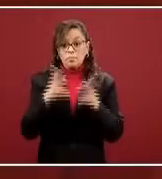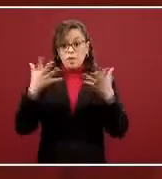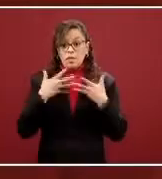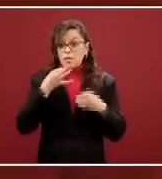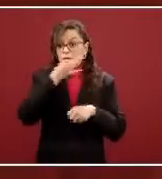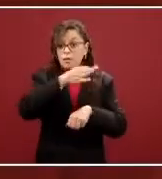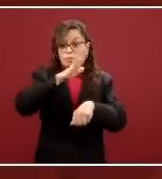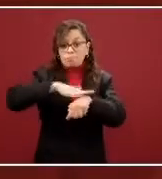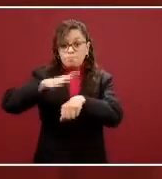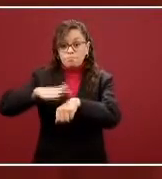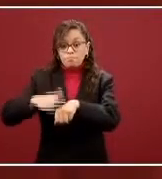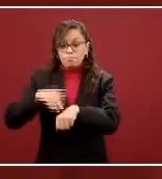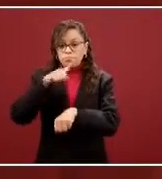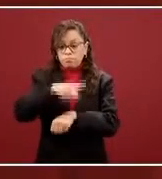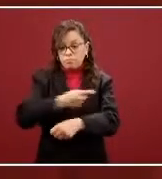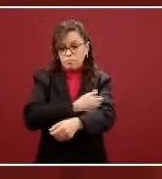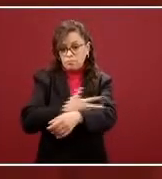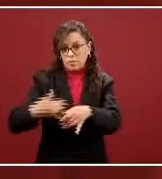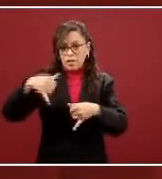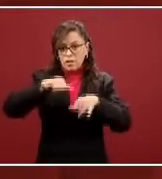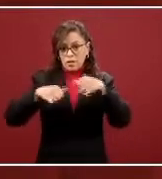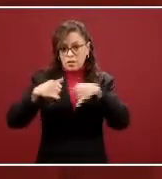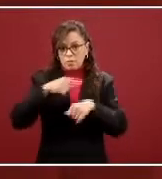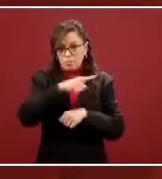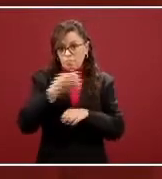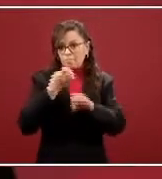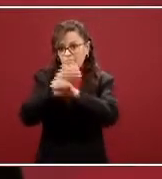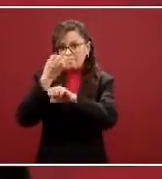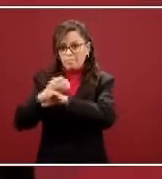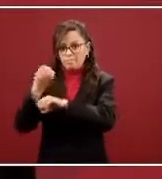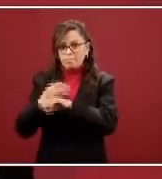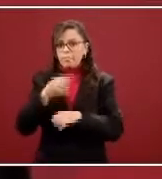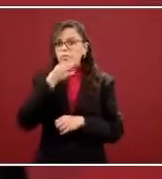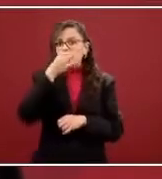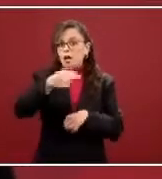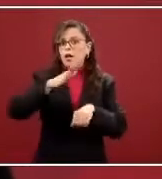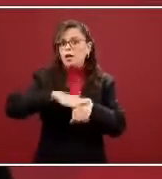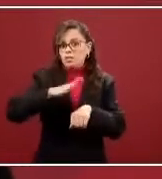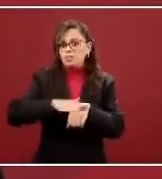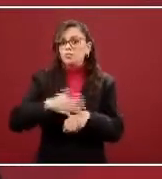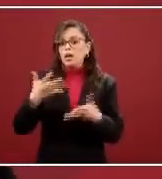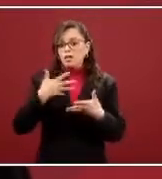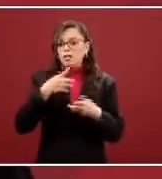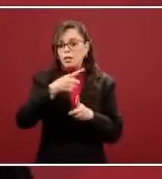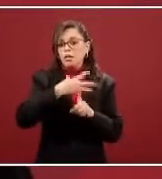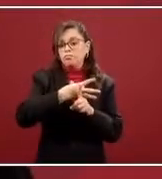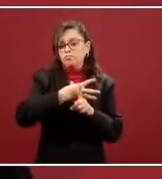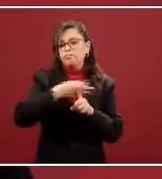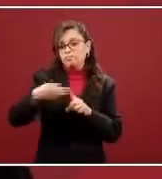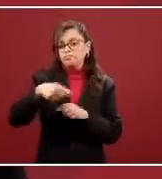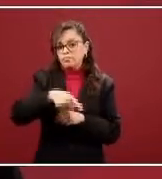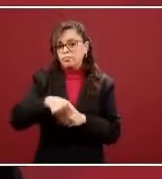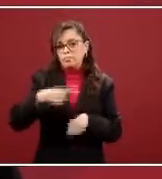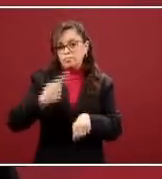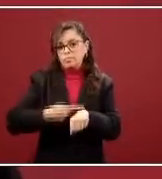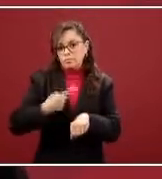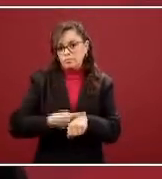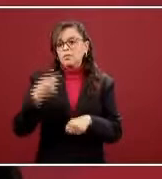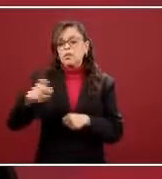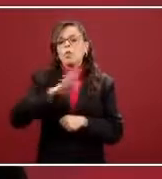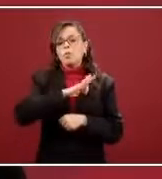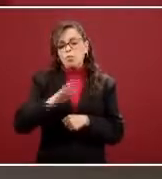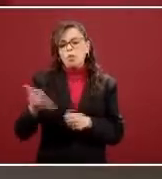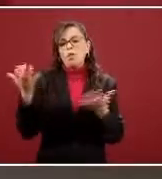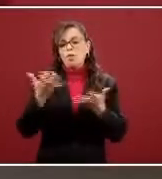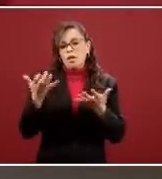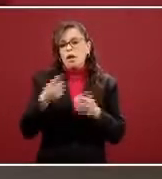e inmediata de su laboratorio estatal, de su Sistema de Vigilancia Epidemiológica, ellos pueden programar una conferencia de prensa o un comunicado